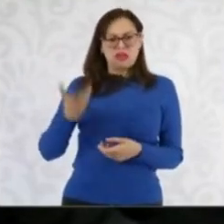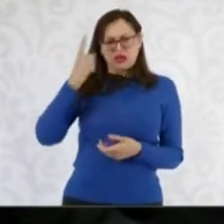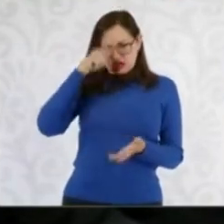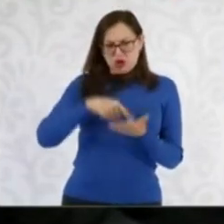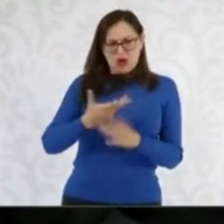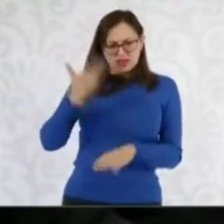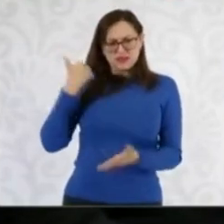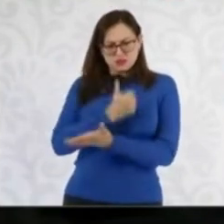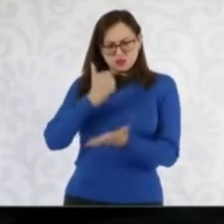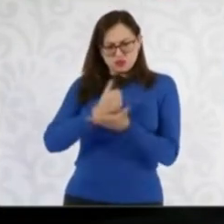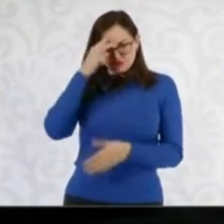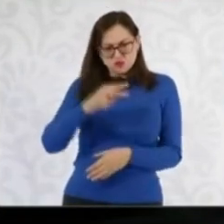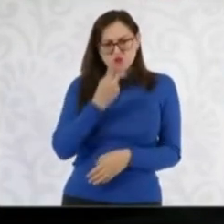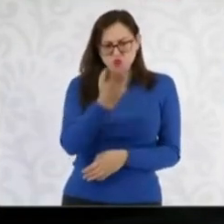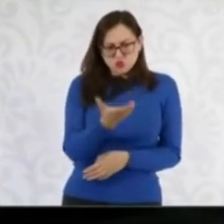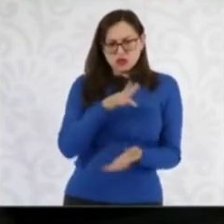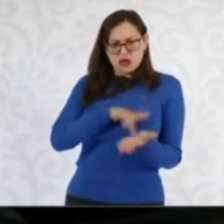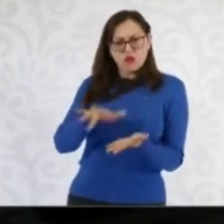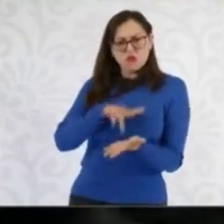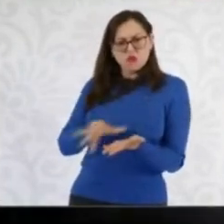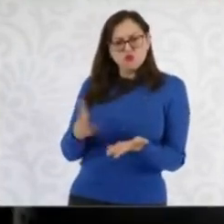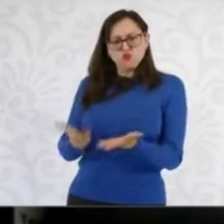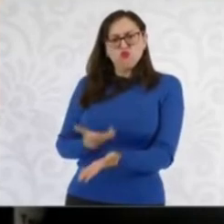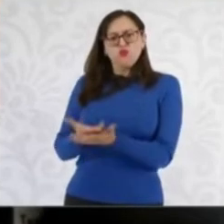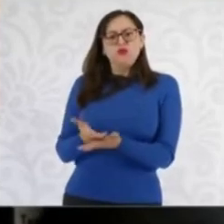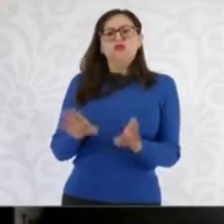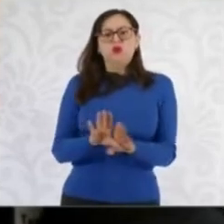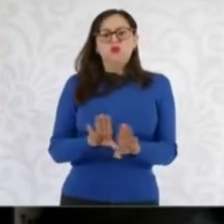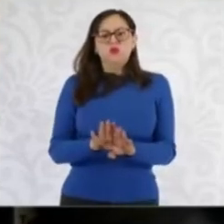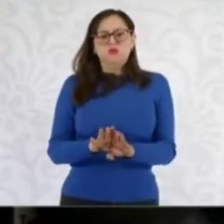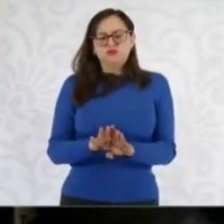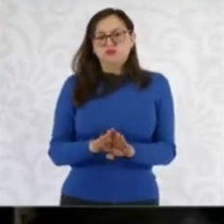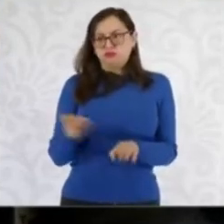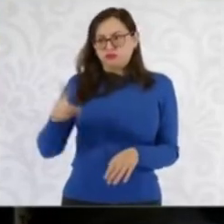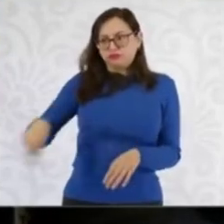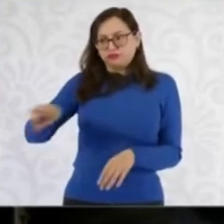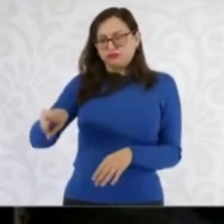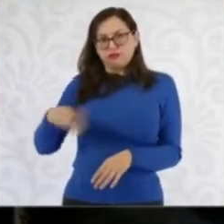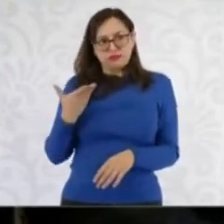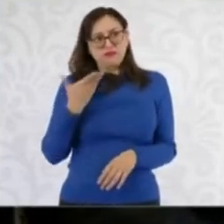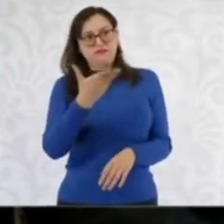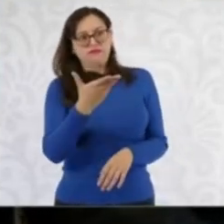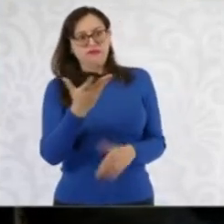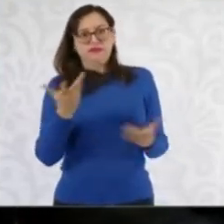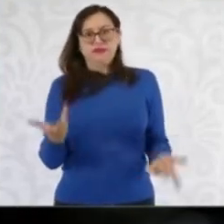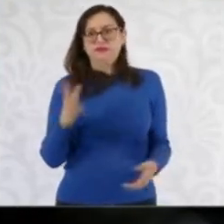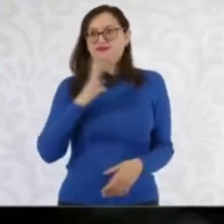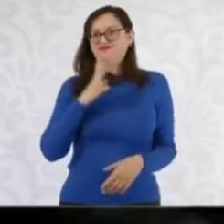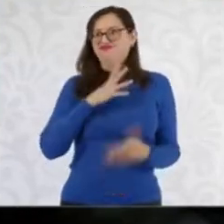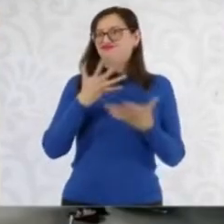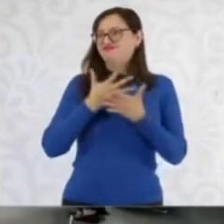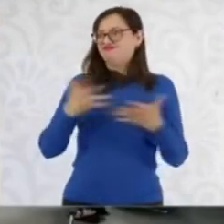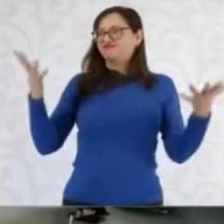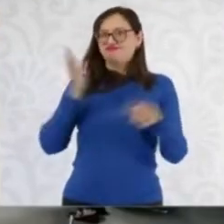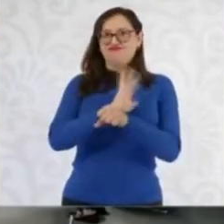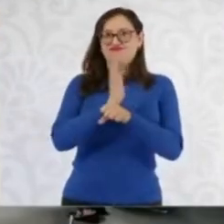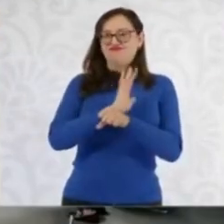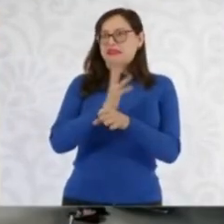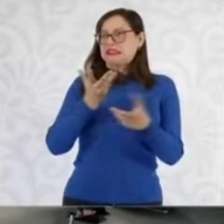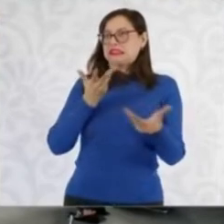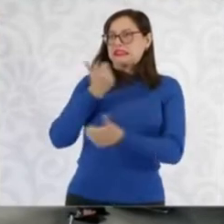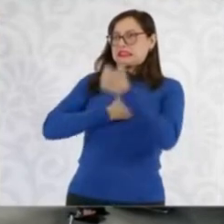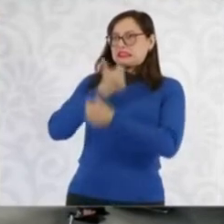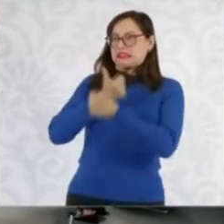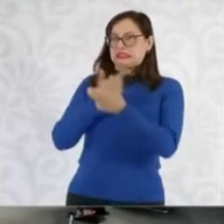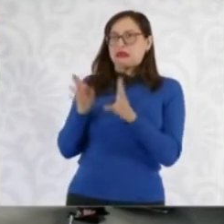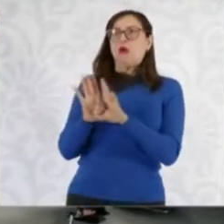recuerdo. ¿Qué les propondría a ellos? Ellos están pidiendo, bueno, frente a los monopolios que existen, ¿no? ¿Qué alternativas se le puede